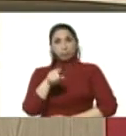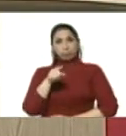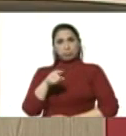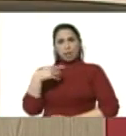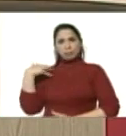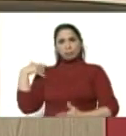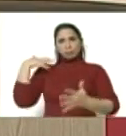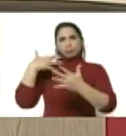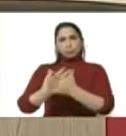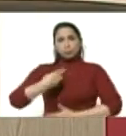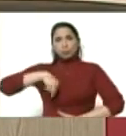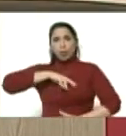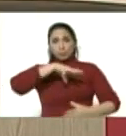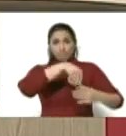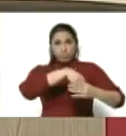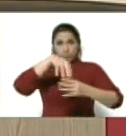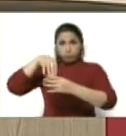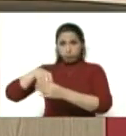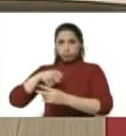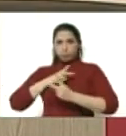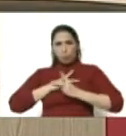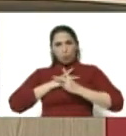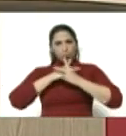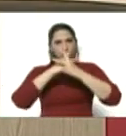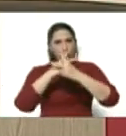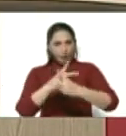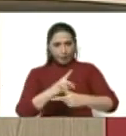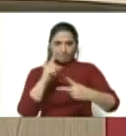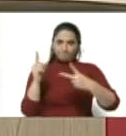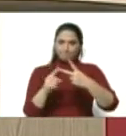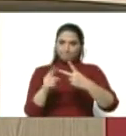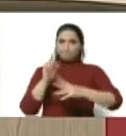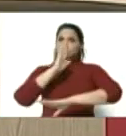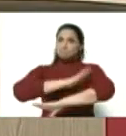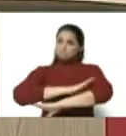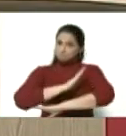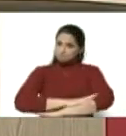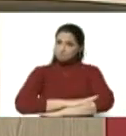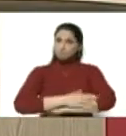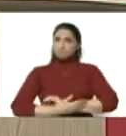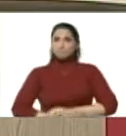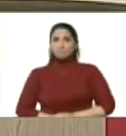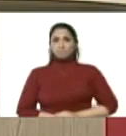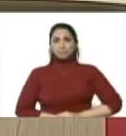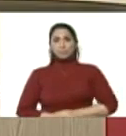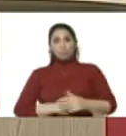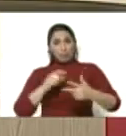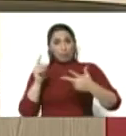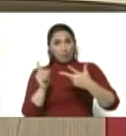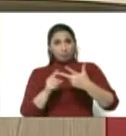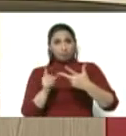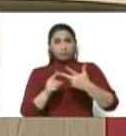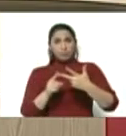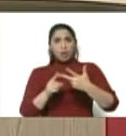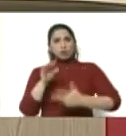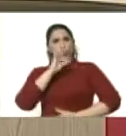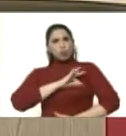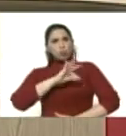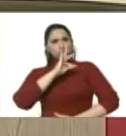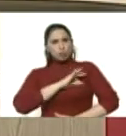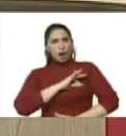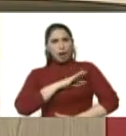llevado a que nuestra cuarentena sea voluntaria, sea disciplinada, sea una cuarentena social